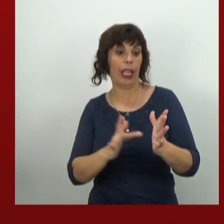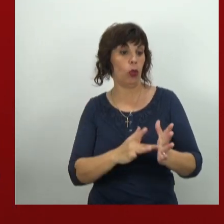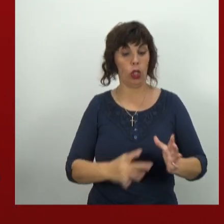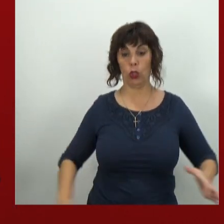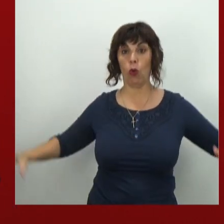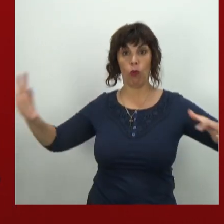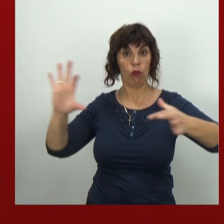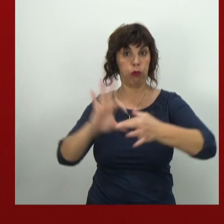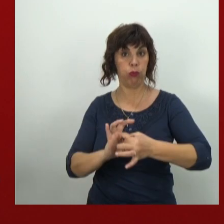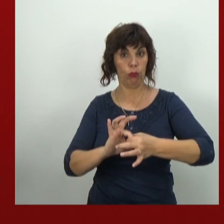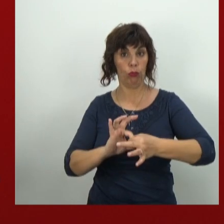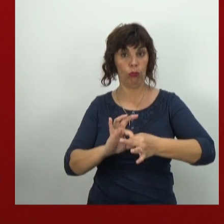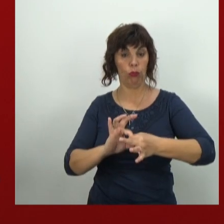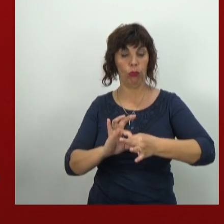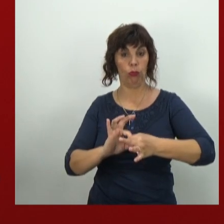de Jesucristo.